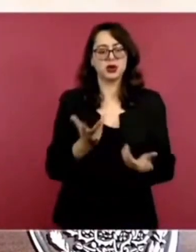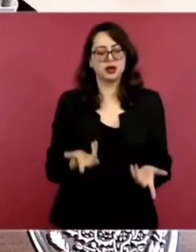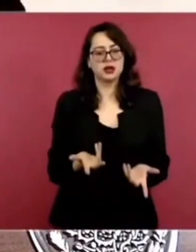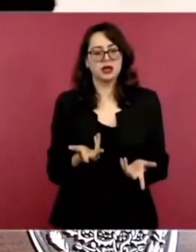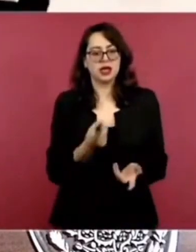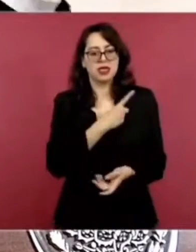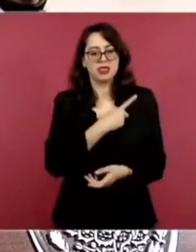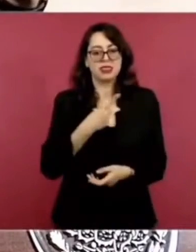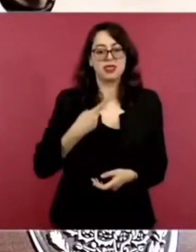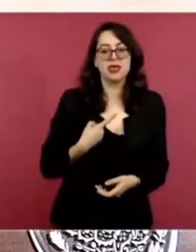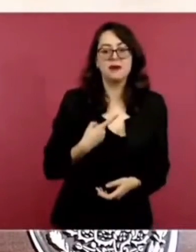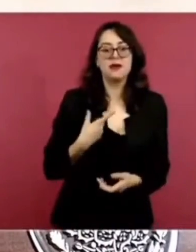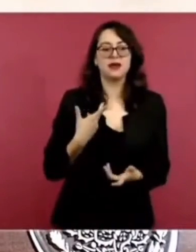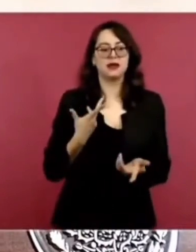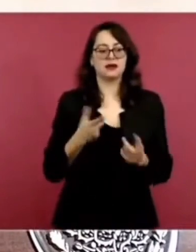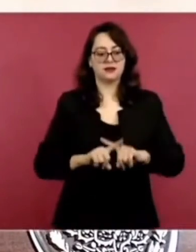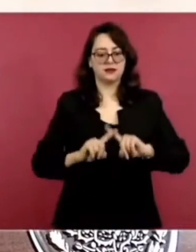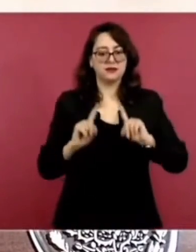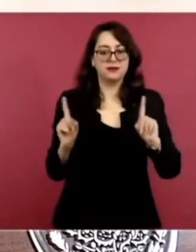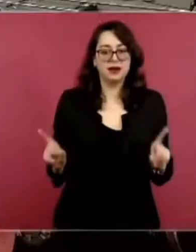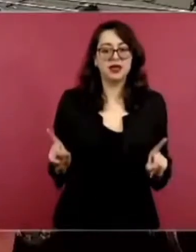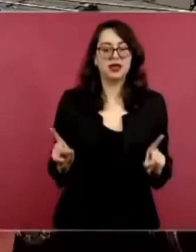y que de esa manera